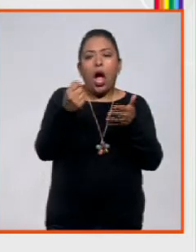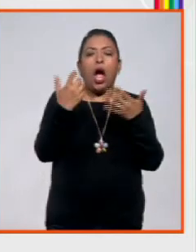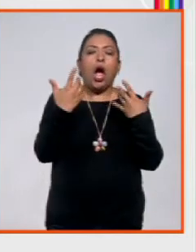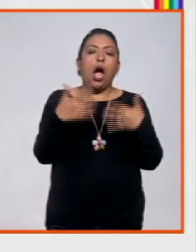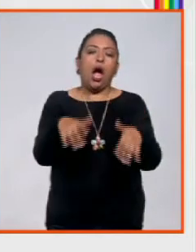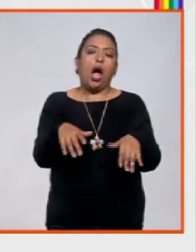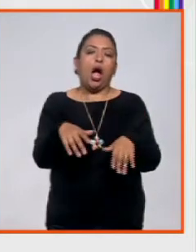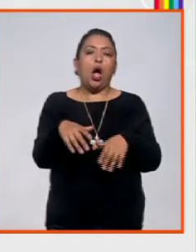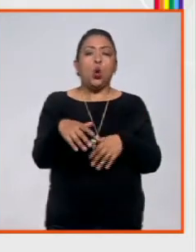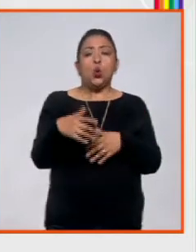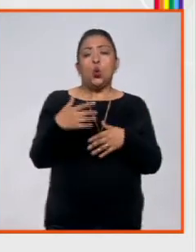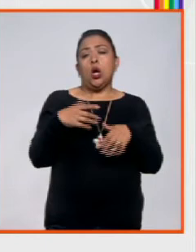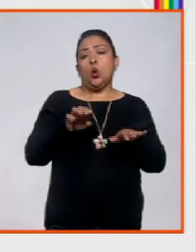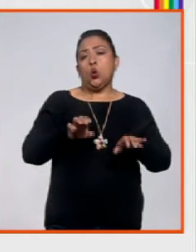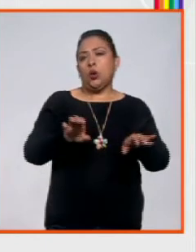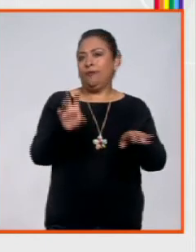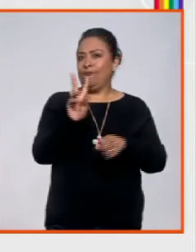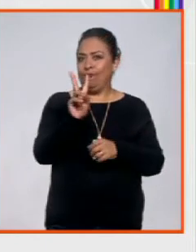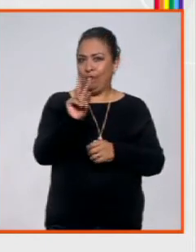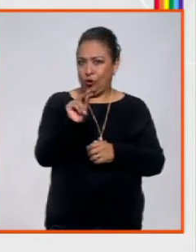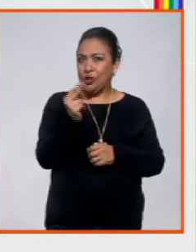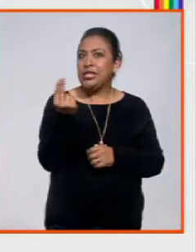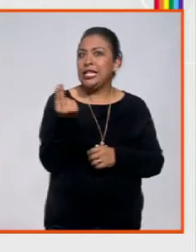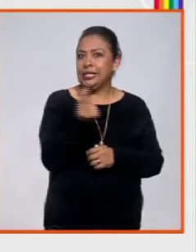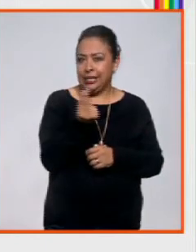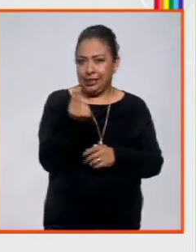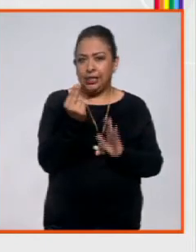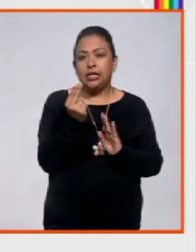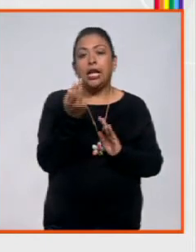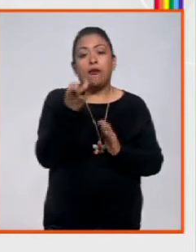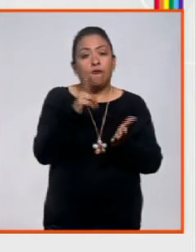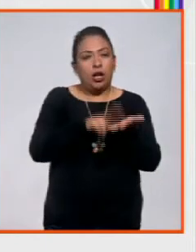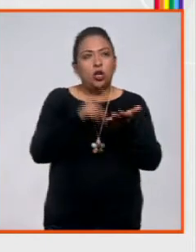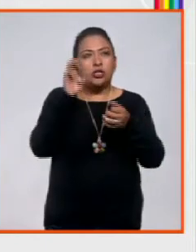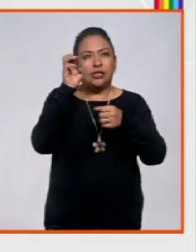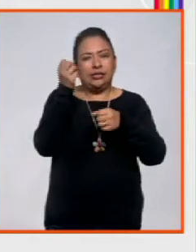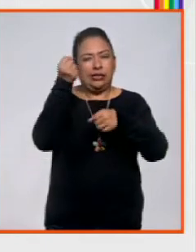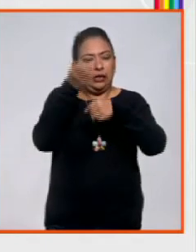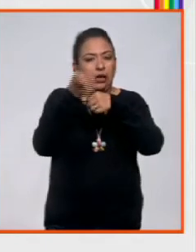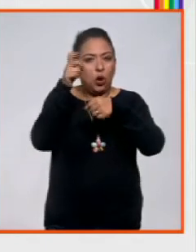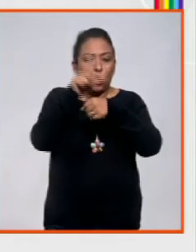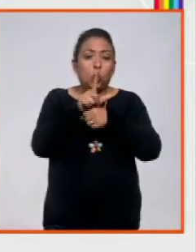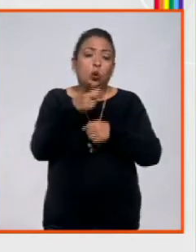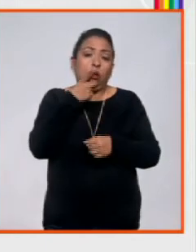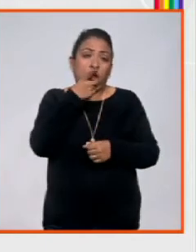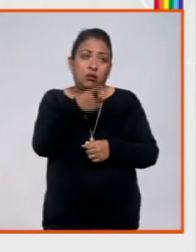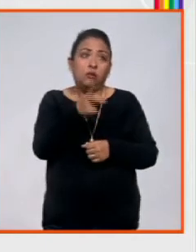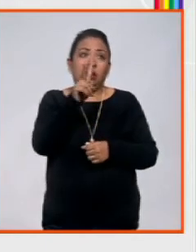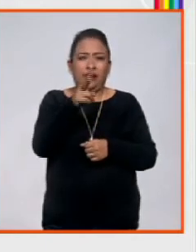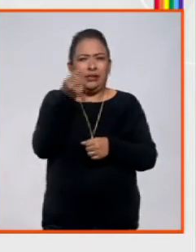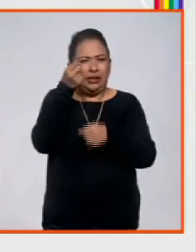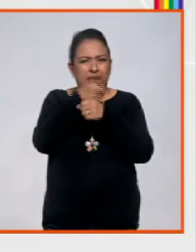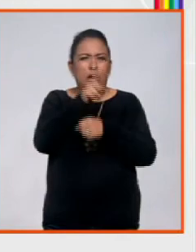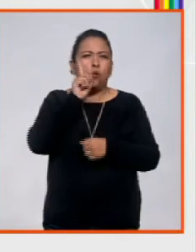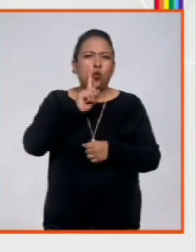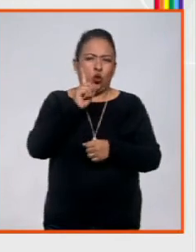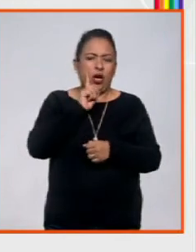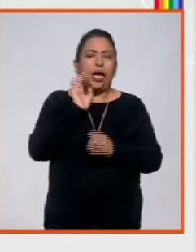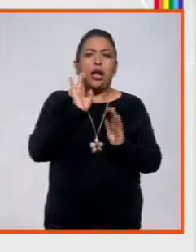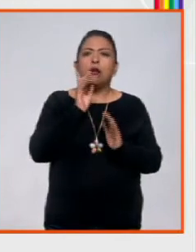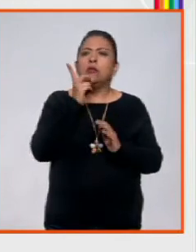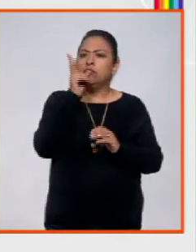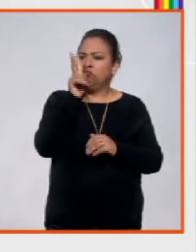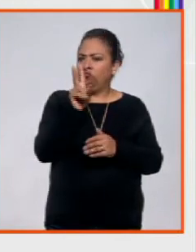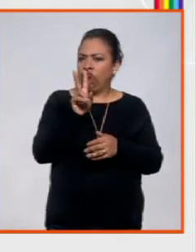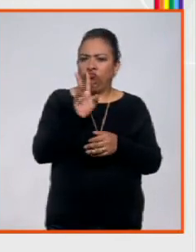una necesidad es un valor que al menos desde la secretaría de cultura lo consideramos la propia secretaria de cultura ha dicho están